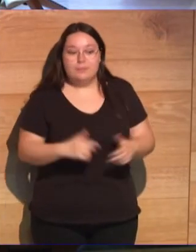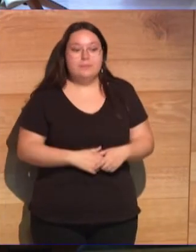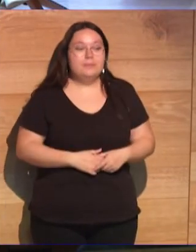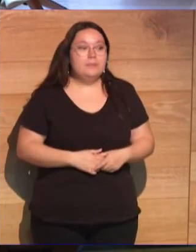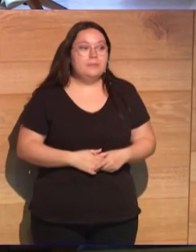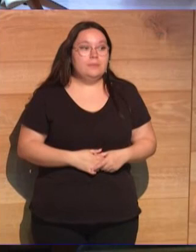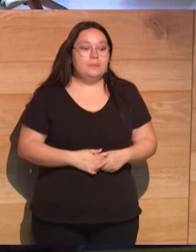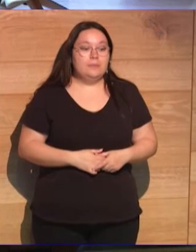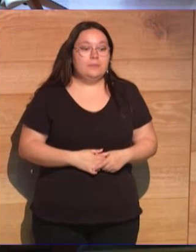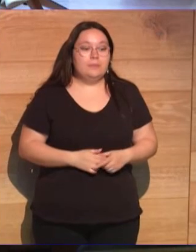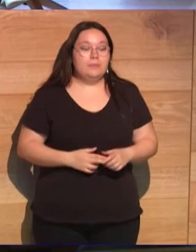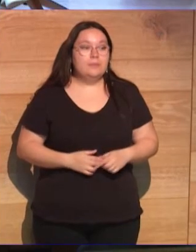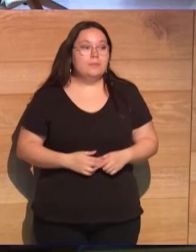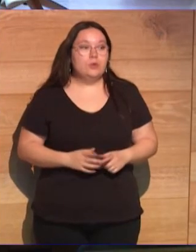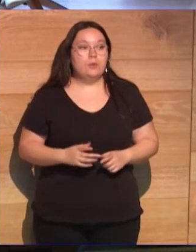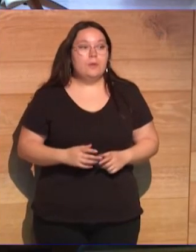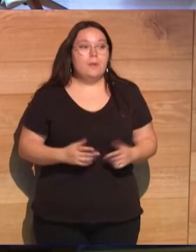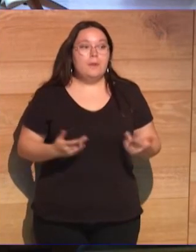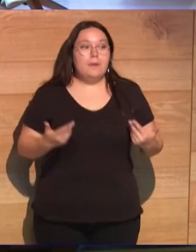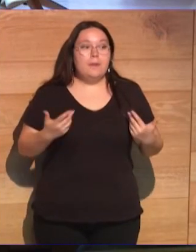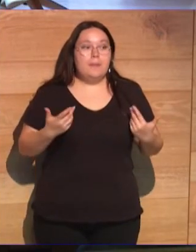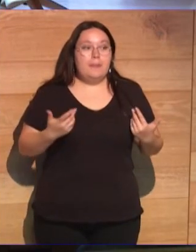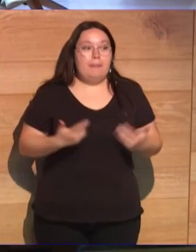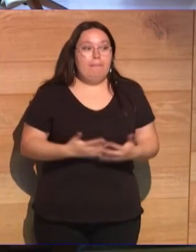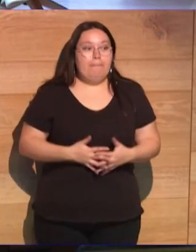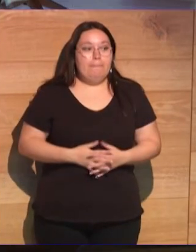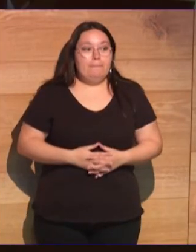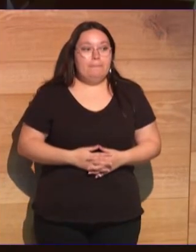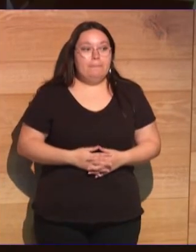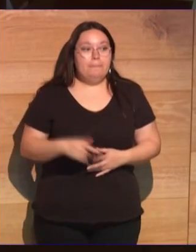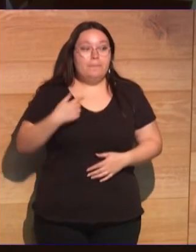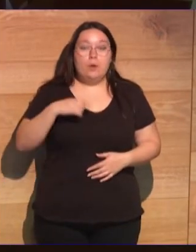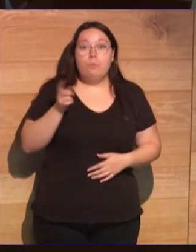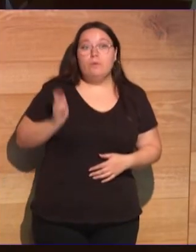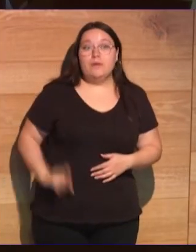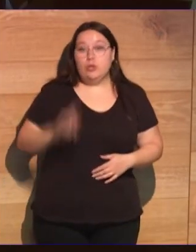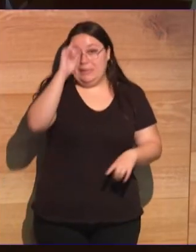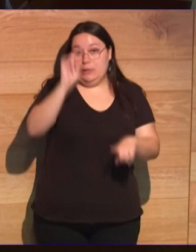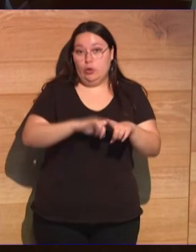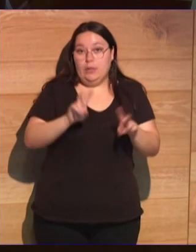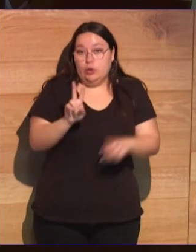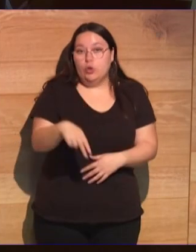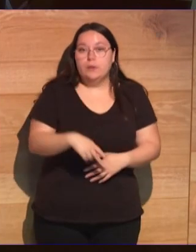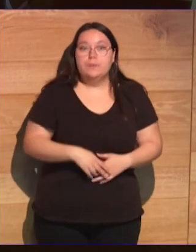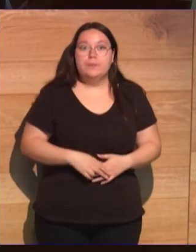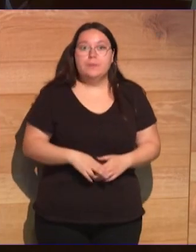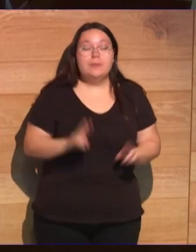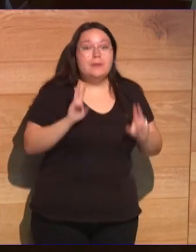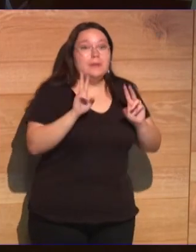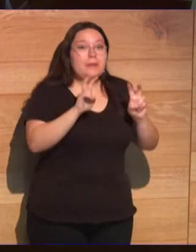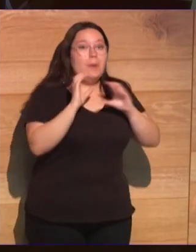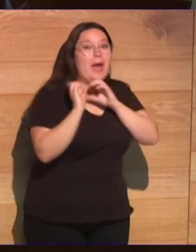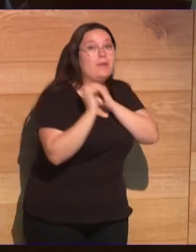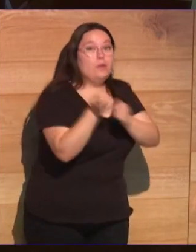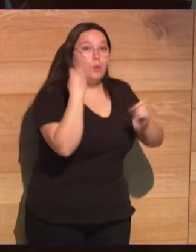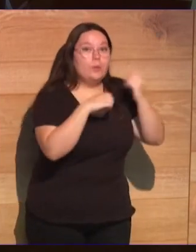justo preparando esto dije, ay, pero si ya está en mi vida y no sabía, ¿no? Soy profesional de la psicología, fundamentalmente atiendo adicciones